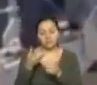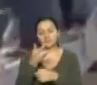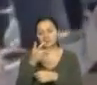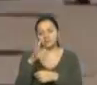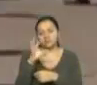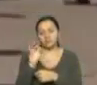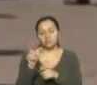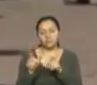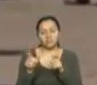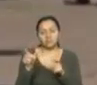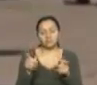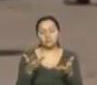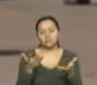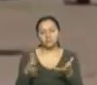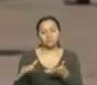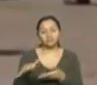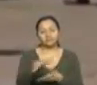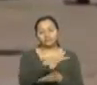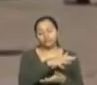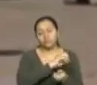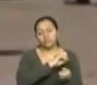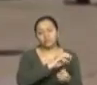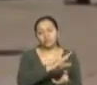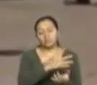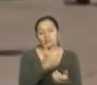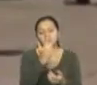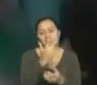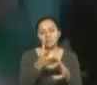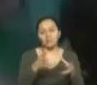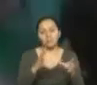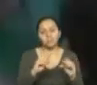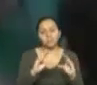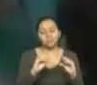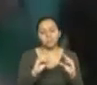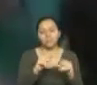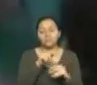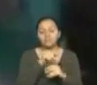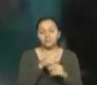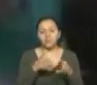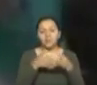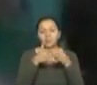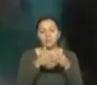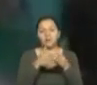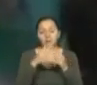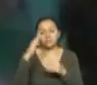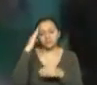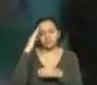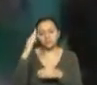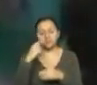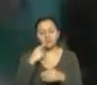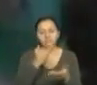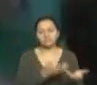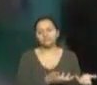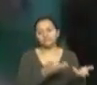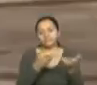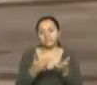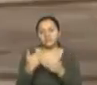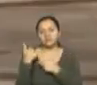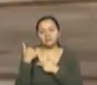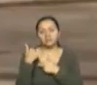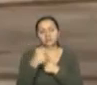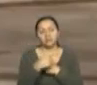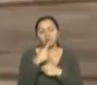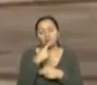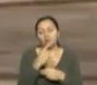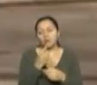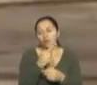350 refugiados que flotaban a la deriva en 3 botes de goma. El buque de la Armada italiana se hizo cargo del cuerpo de un joven